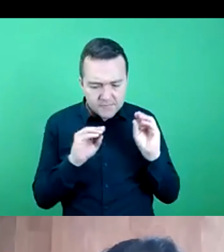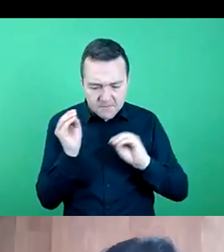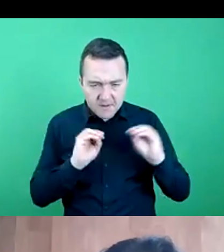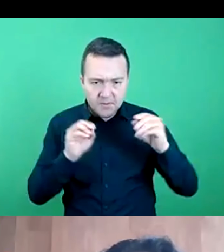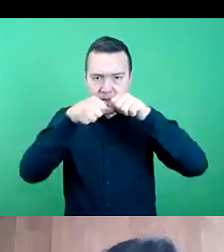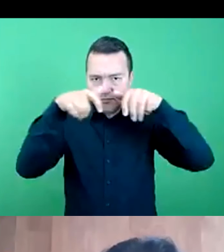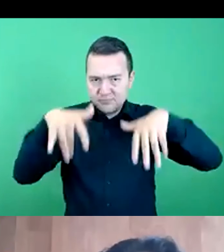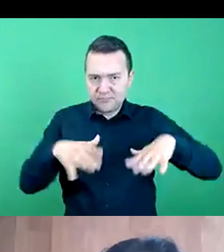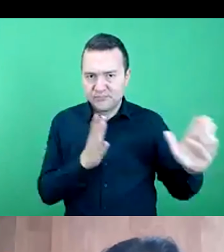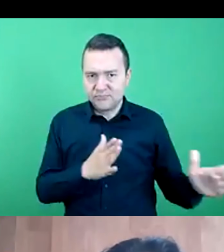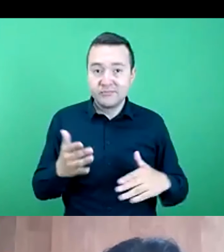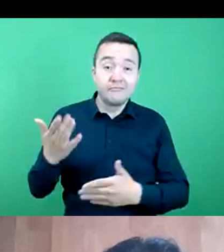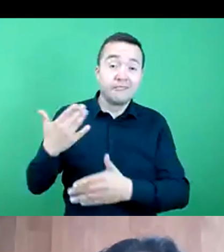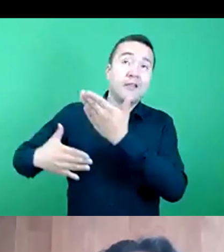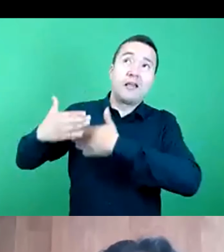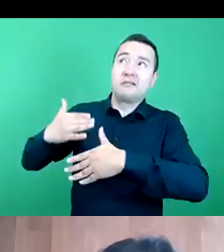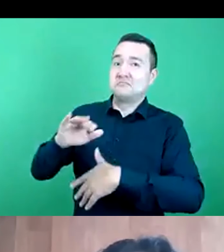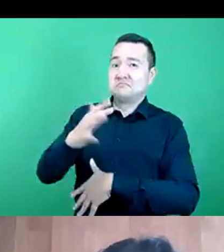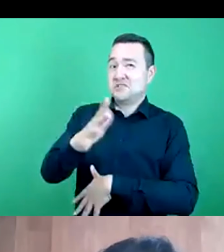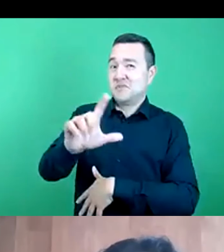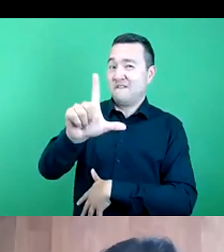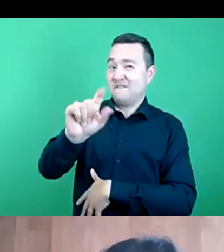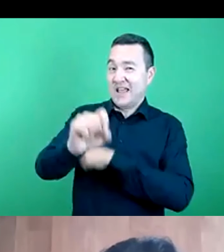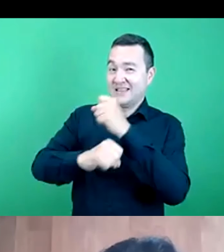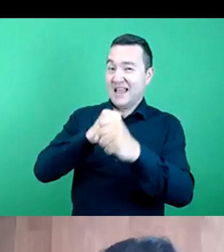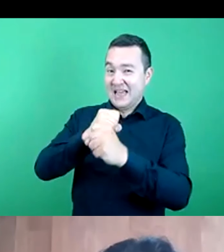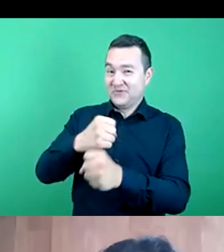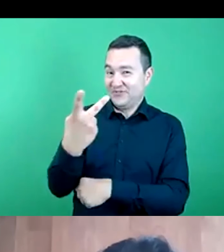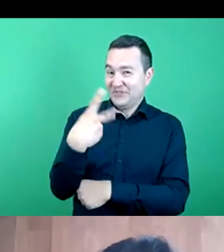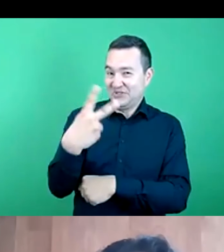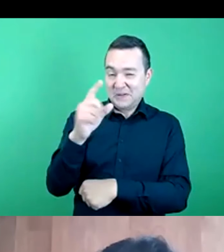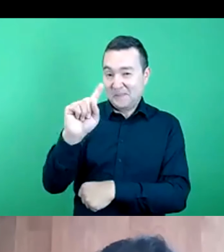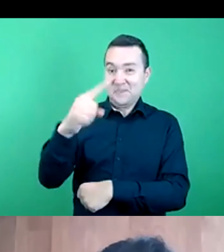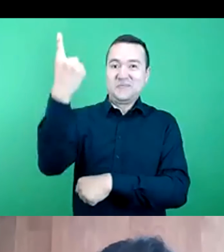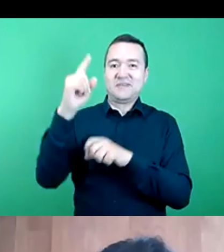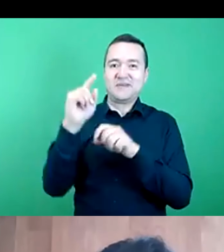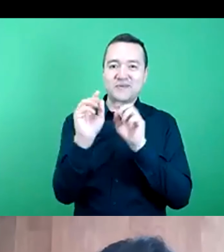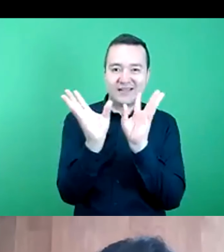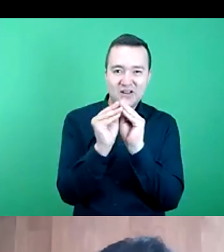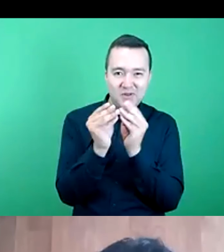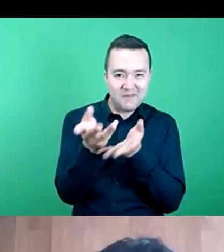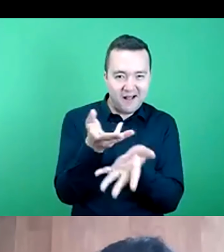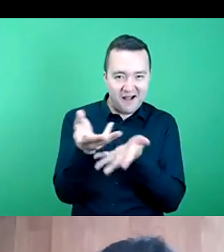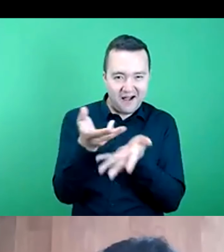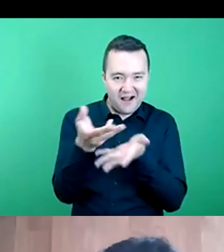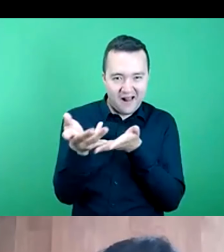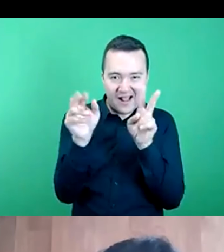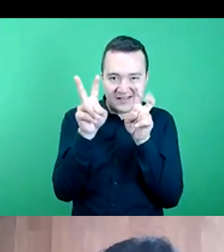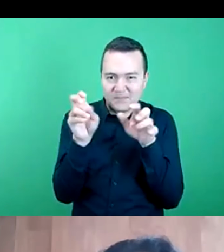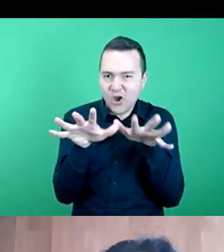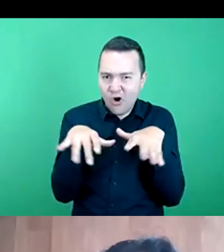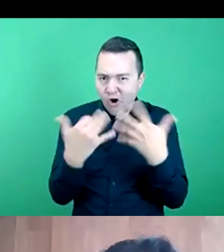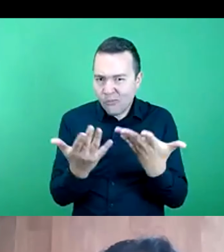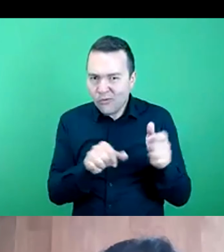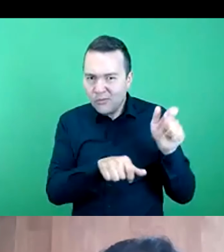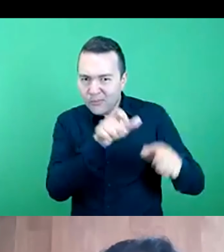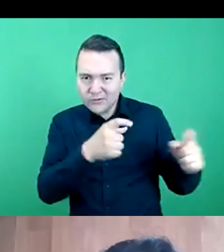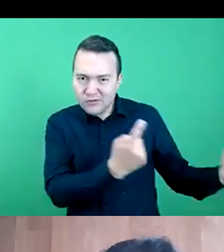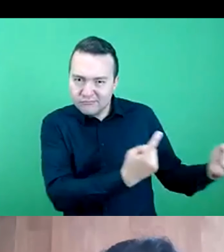casi 20 años, Evangelina, en la primera reunión sobre la temática de los pacientes por su seguridad